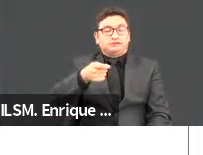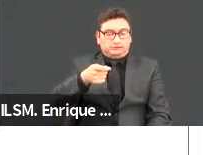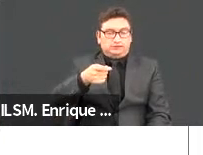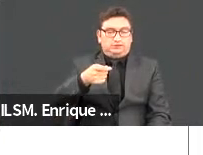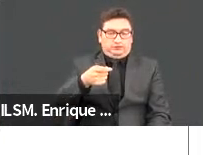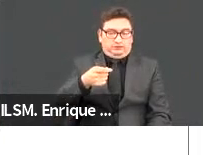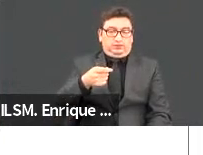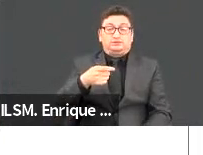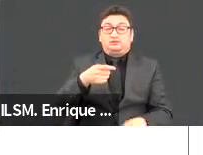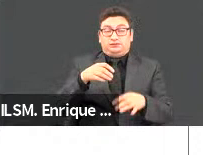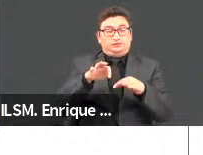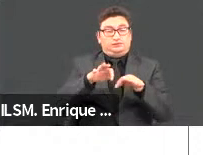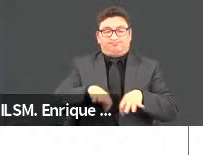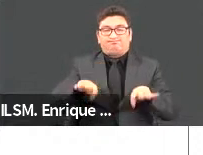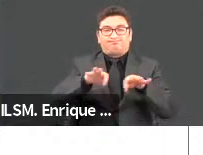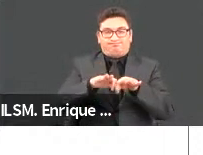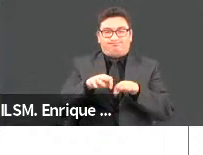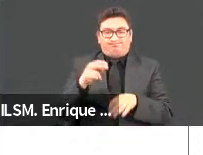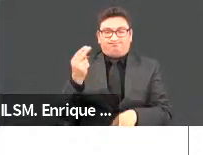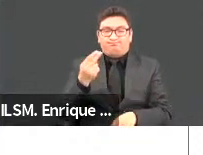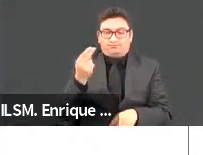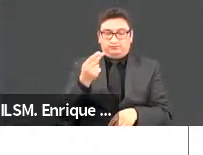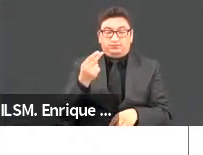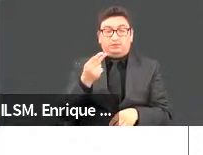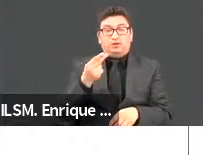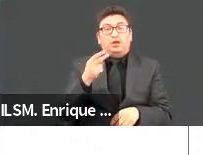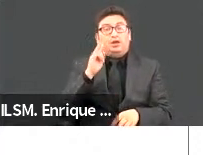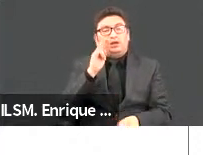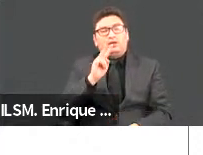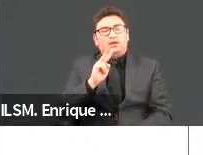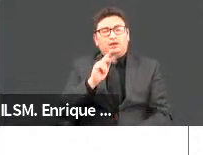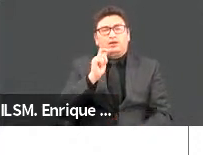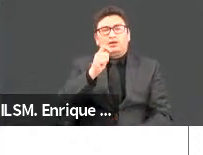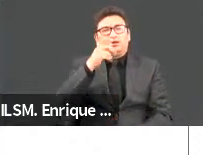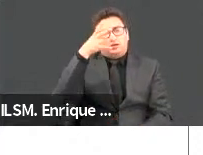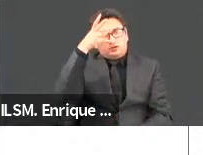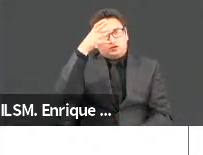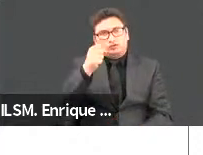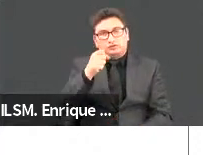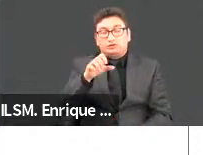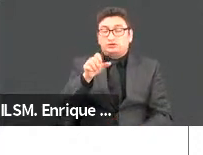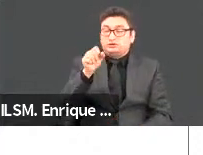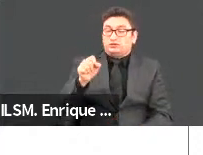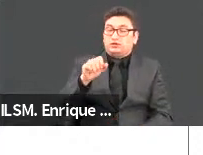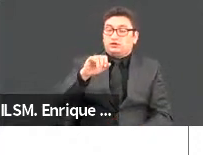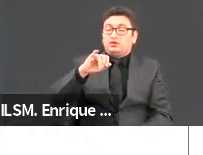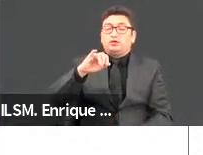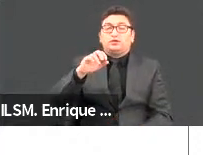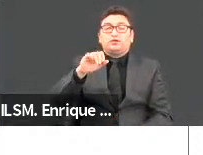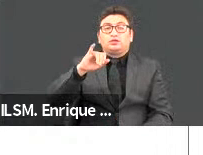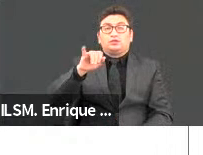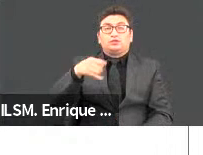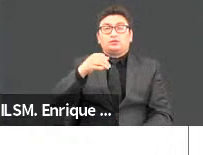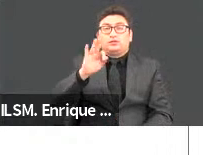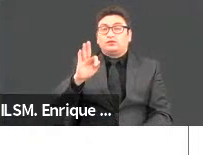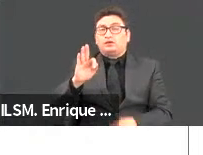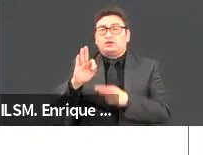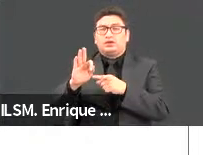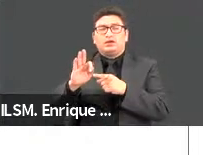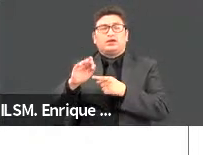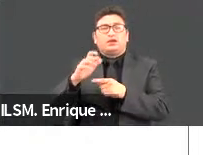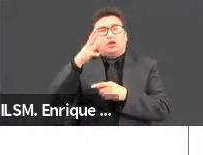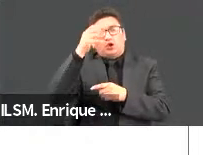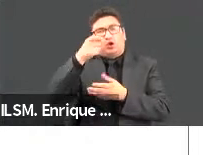cual es necesario ver también cuál es el concepto del Semanario Judicial de la Federación, el cual